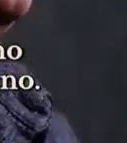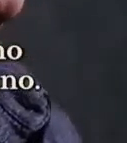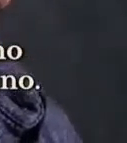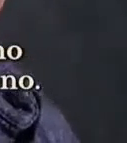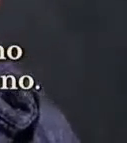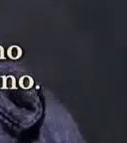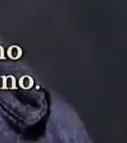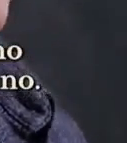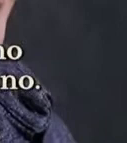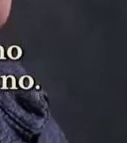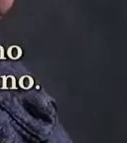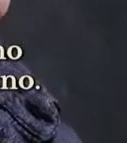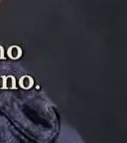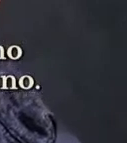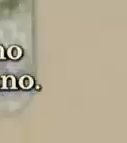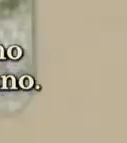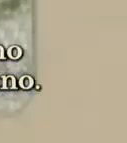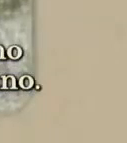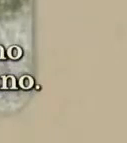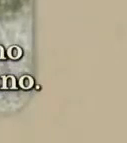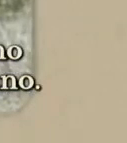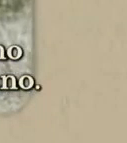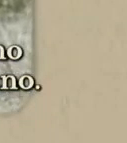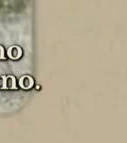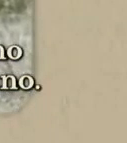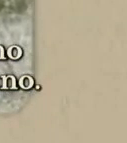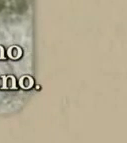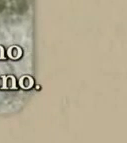la felicidad de su hermano está bien comprar